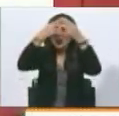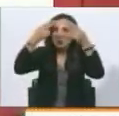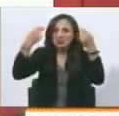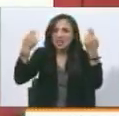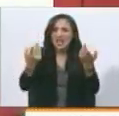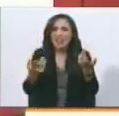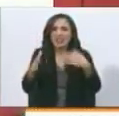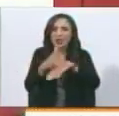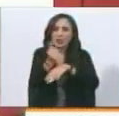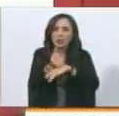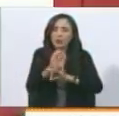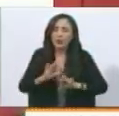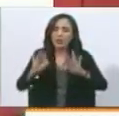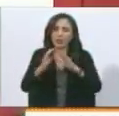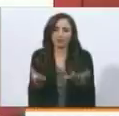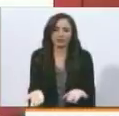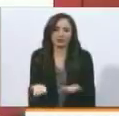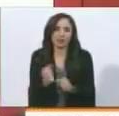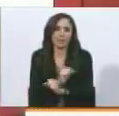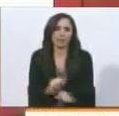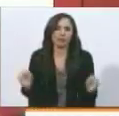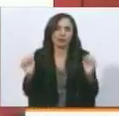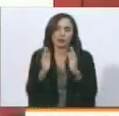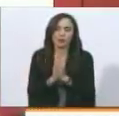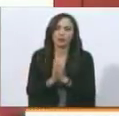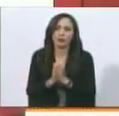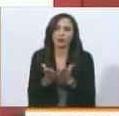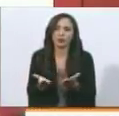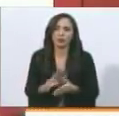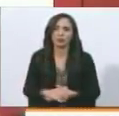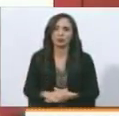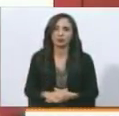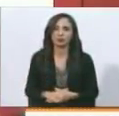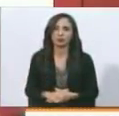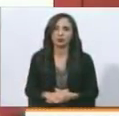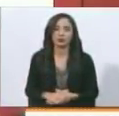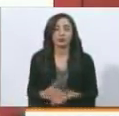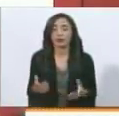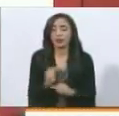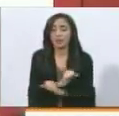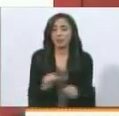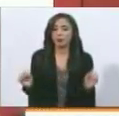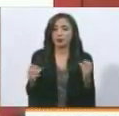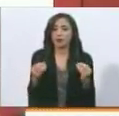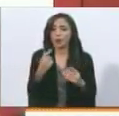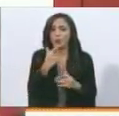tanto. Porque ante los hechos es imposible decir eso.